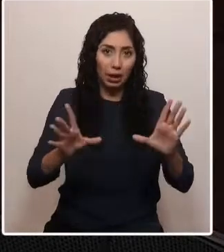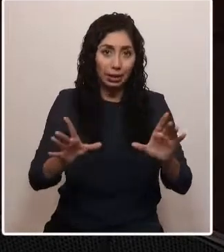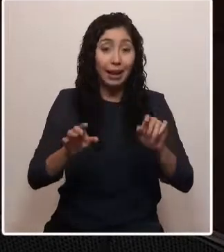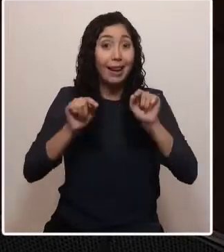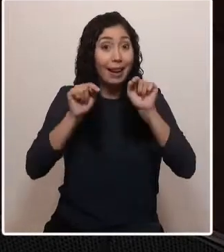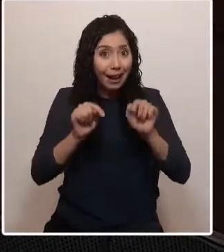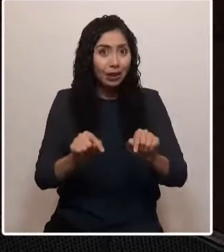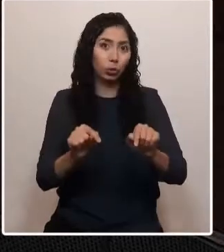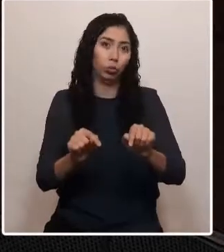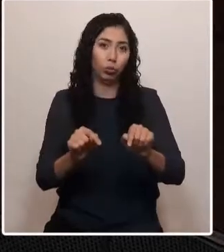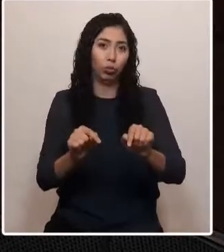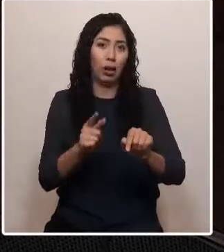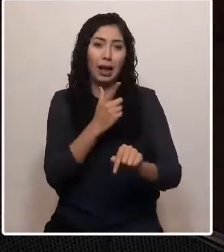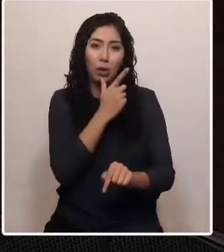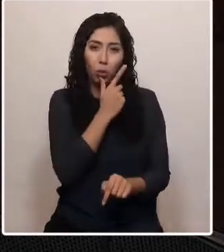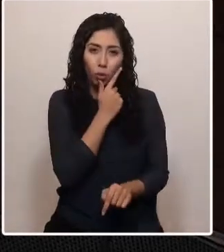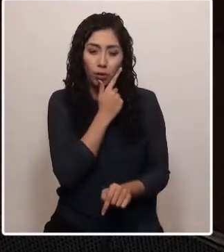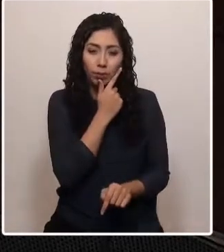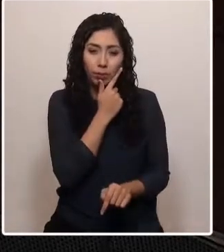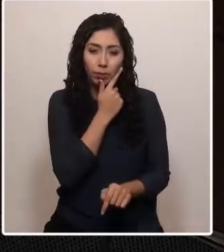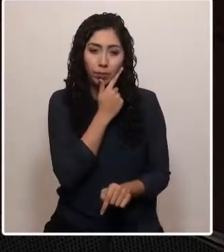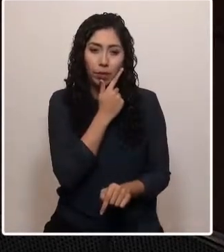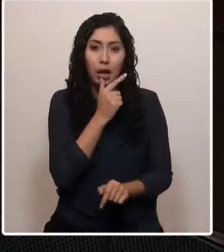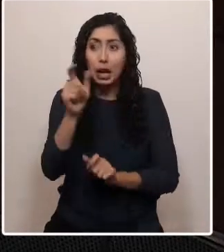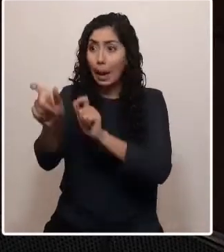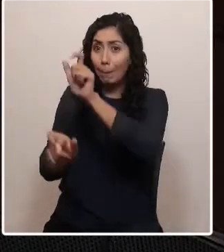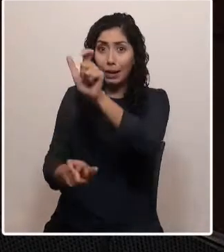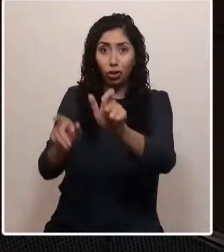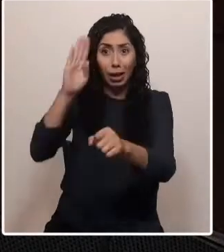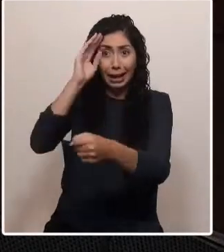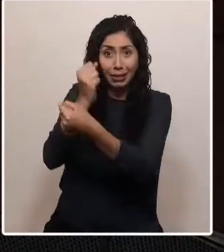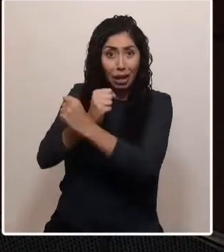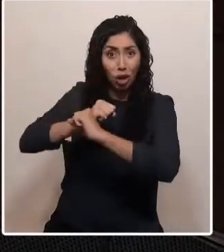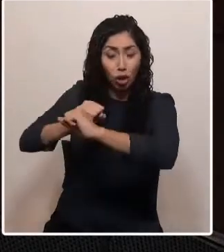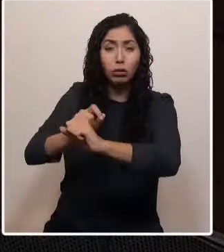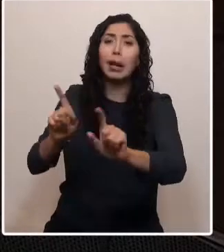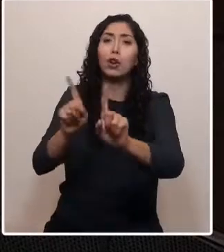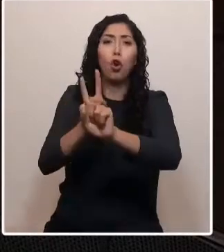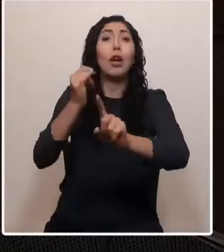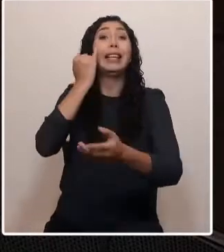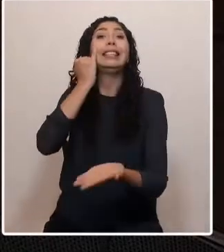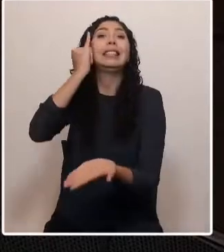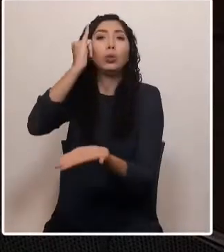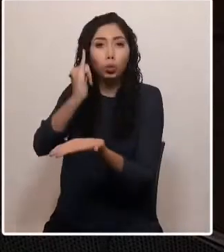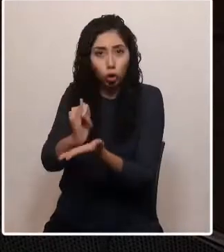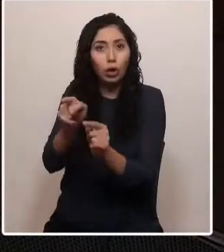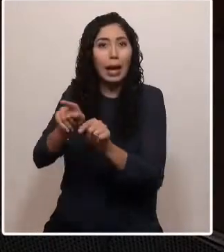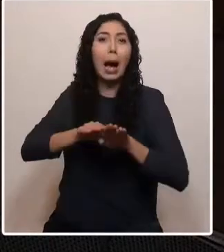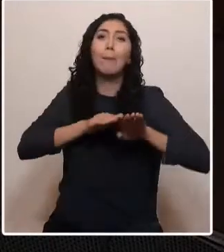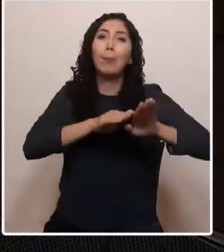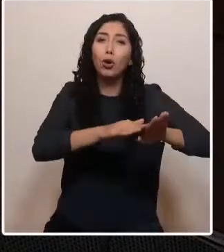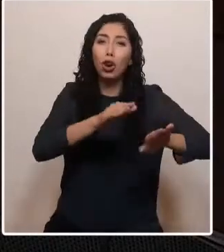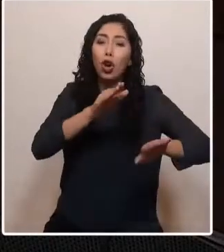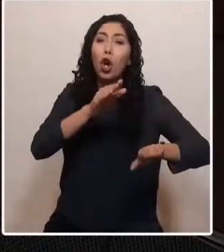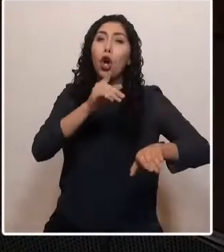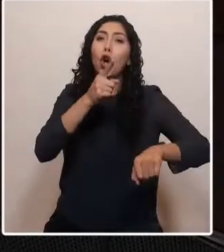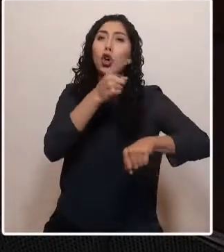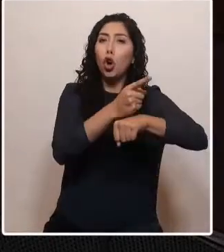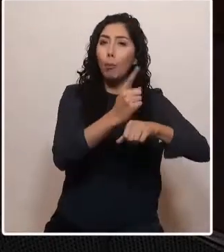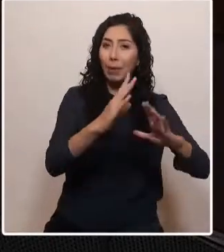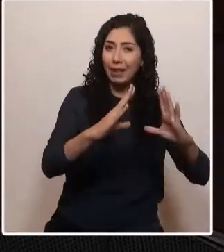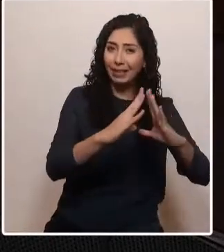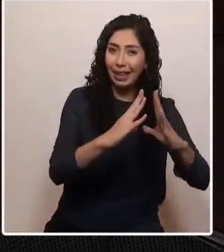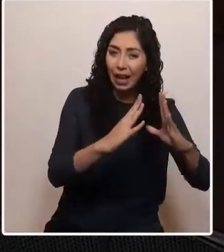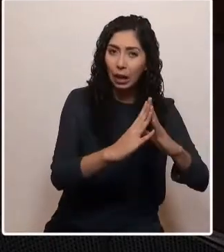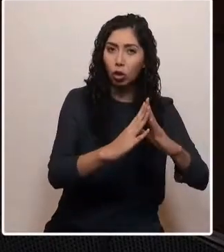duda. Nunca a las personas, sino a la institución que ha estado detrás del golpe de Estado, que ha estado en la violación de derechos humanos y